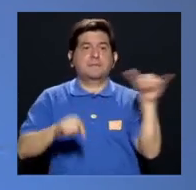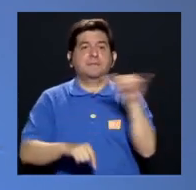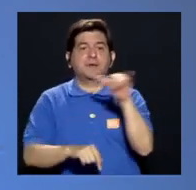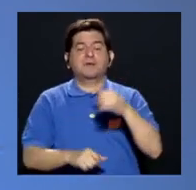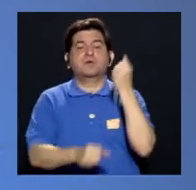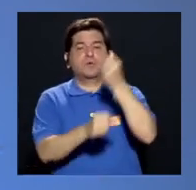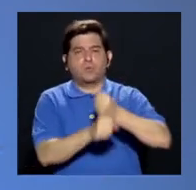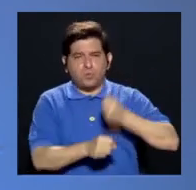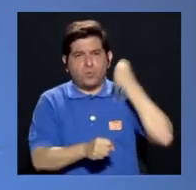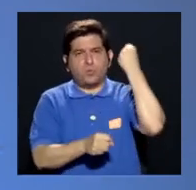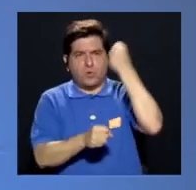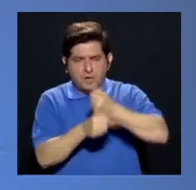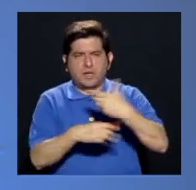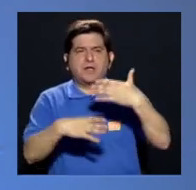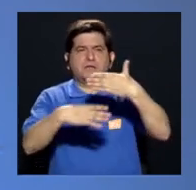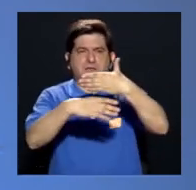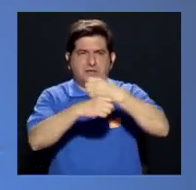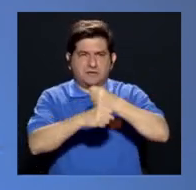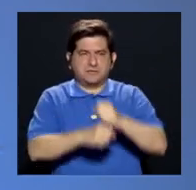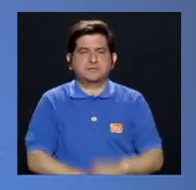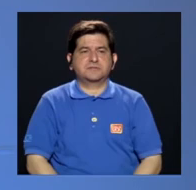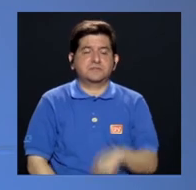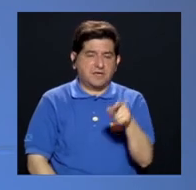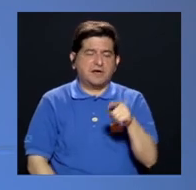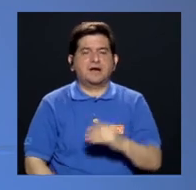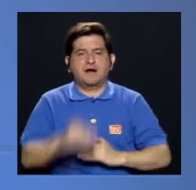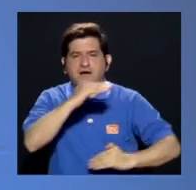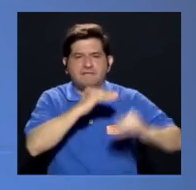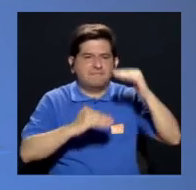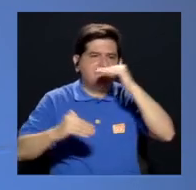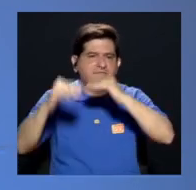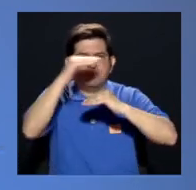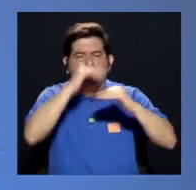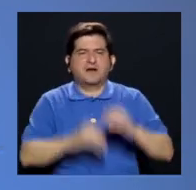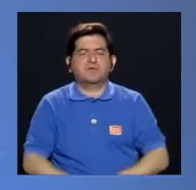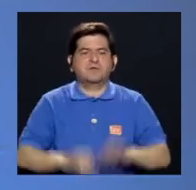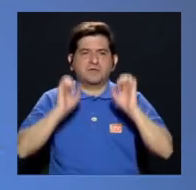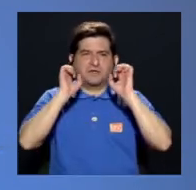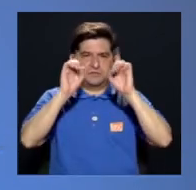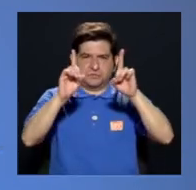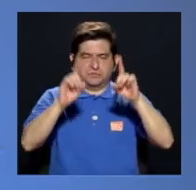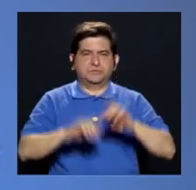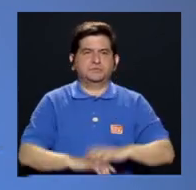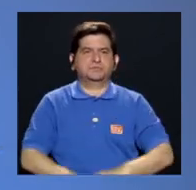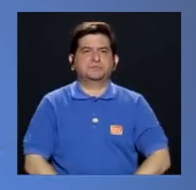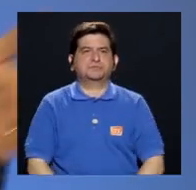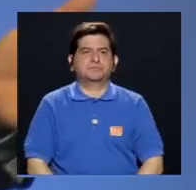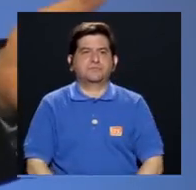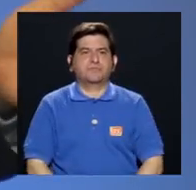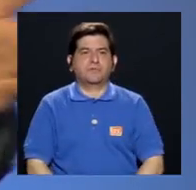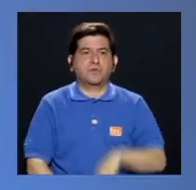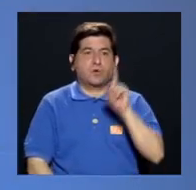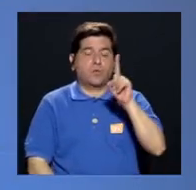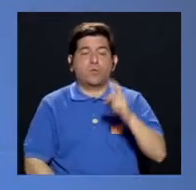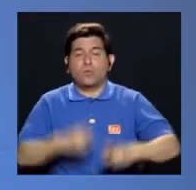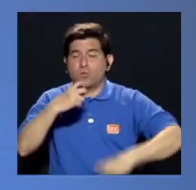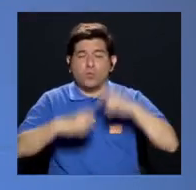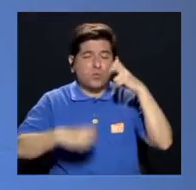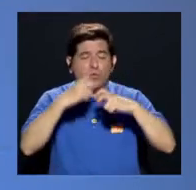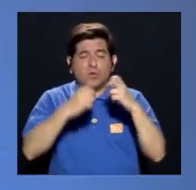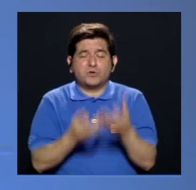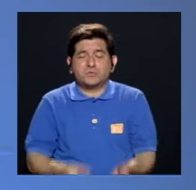también al trabajo que realiza la Facultad de Educación. Uno de los grandes